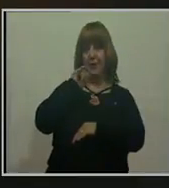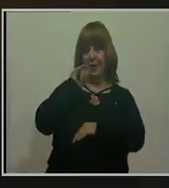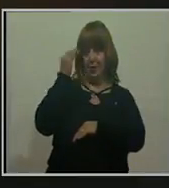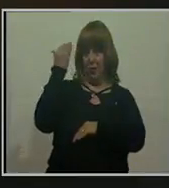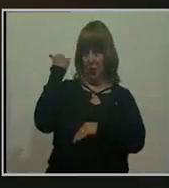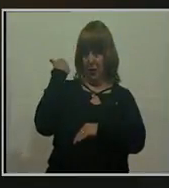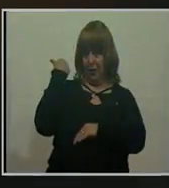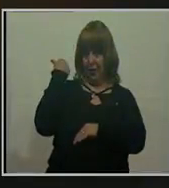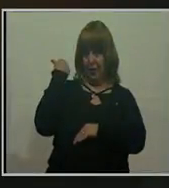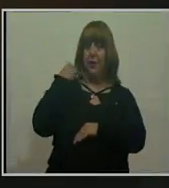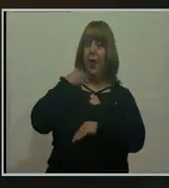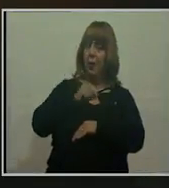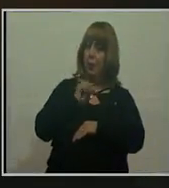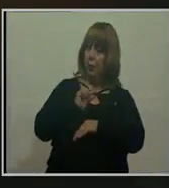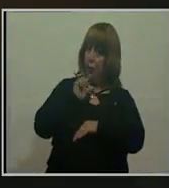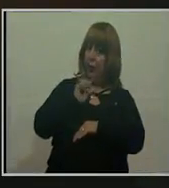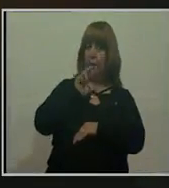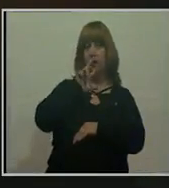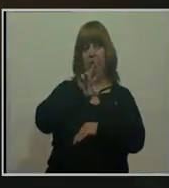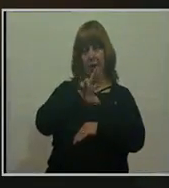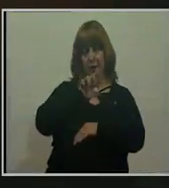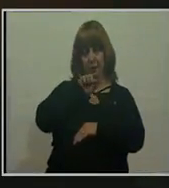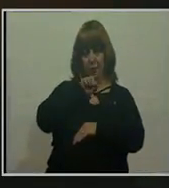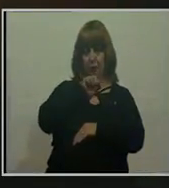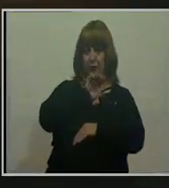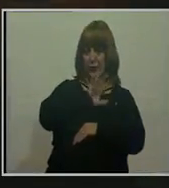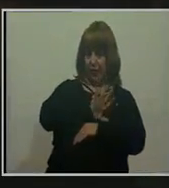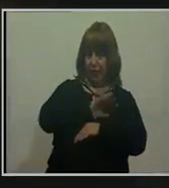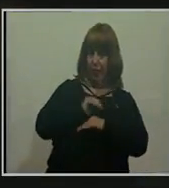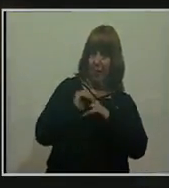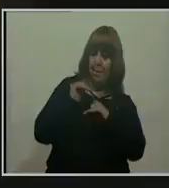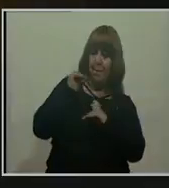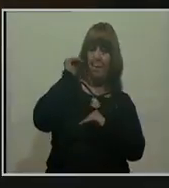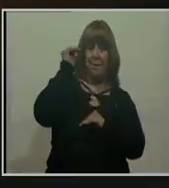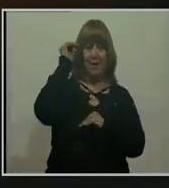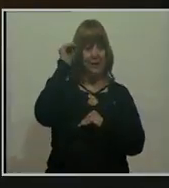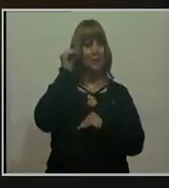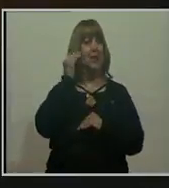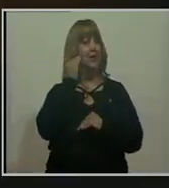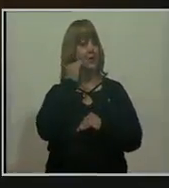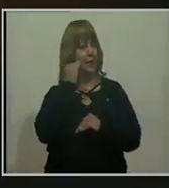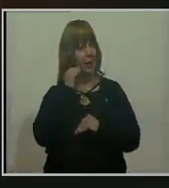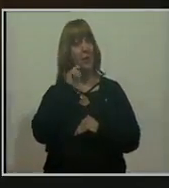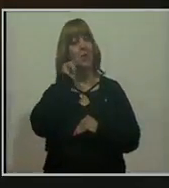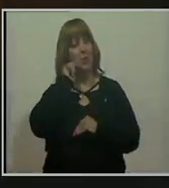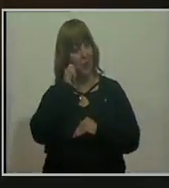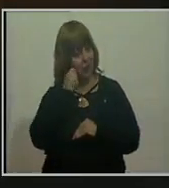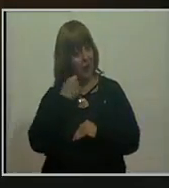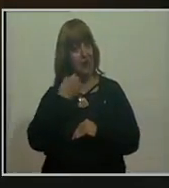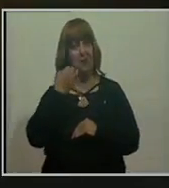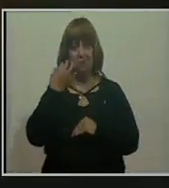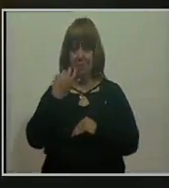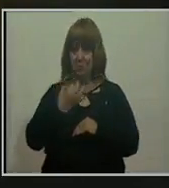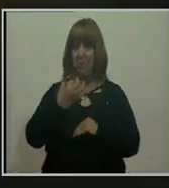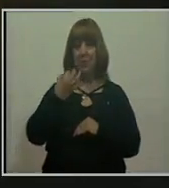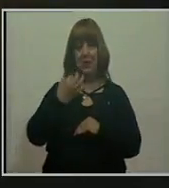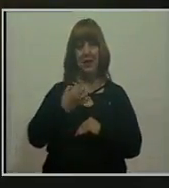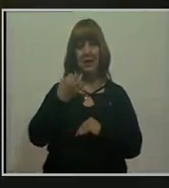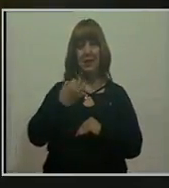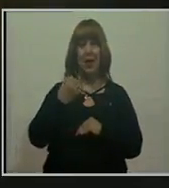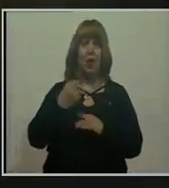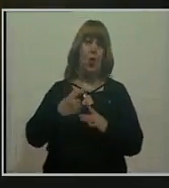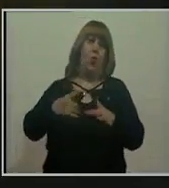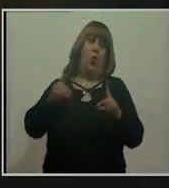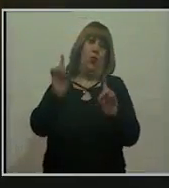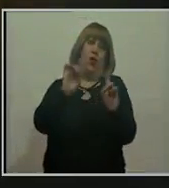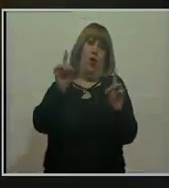Bajo cero. Ahora tenemos 3 grados 5 y la máxima, una tarde agradable, nos espera,